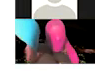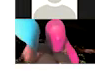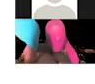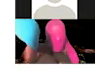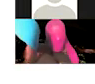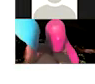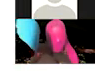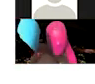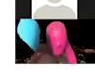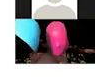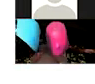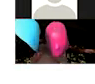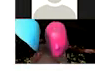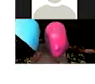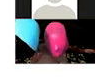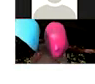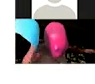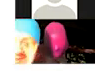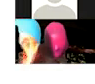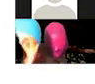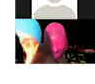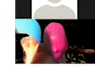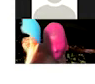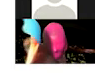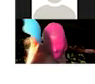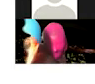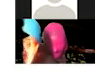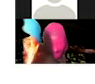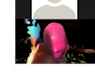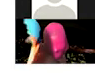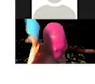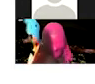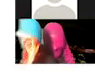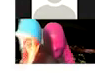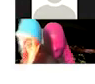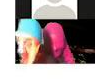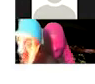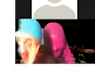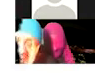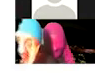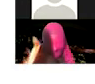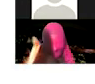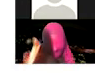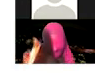leyó, se escuchó desde esta ciudad. Se ha levantado sobre la base de una nueva esclavitud. Pudimos leer